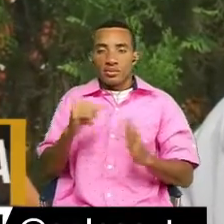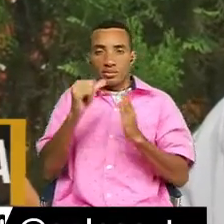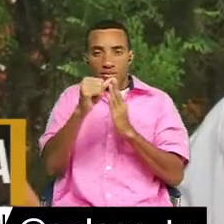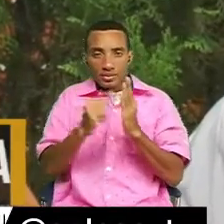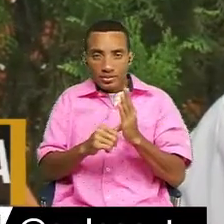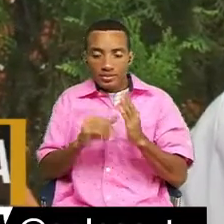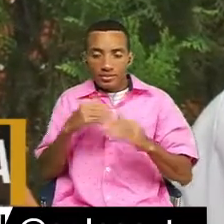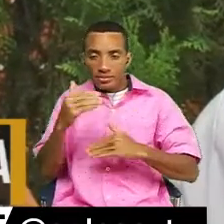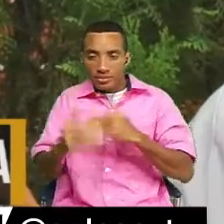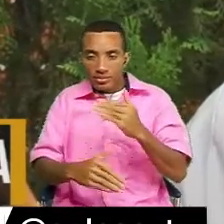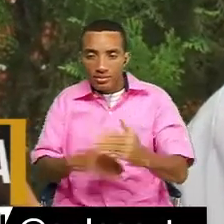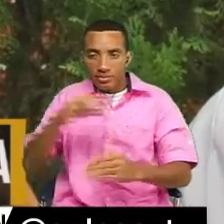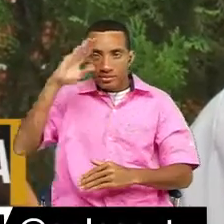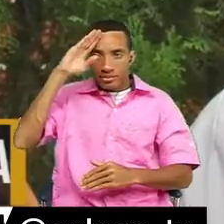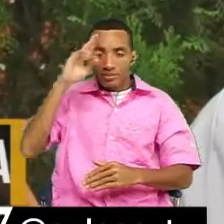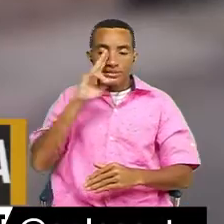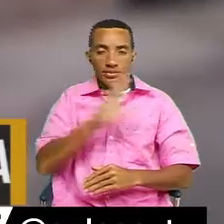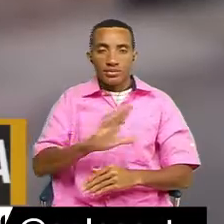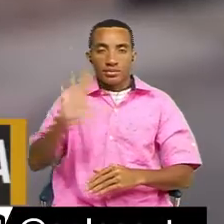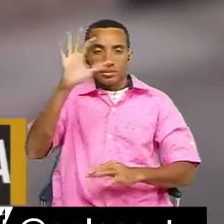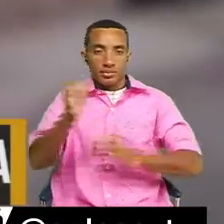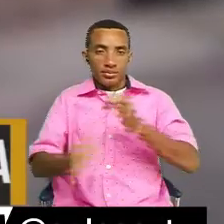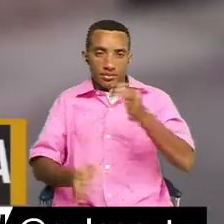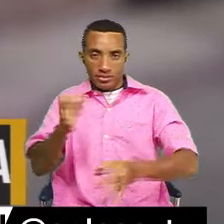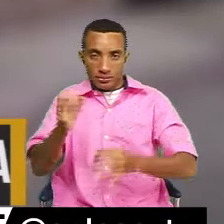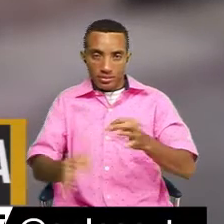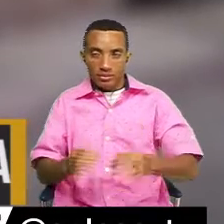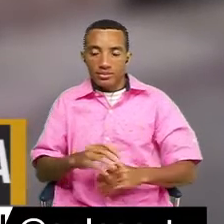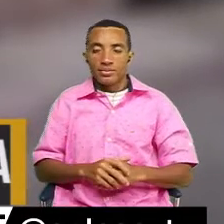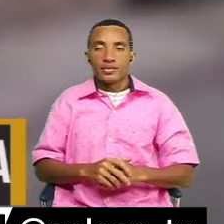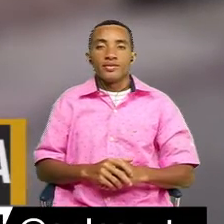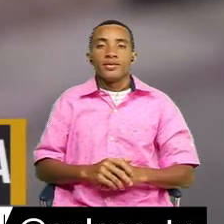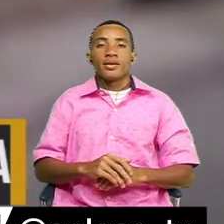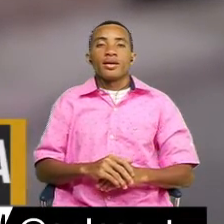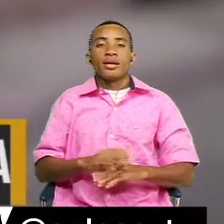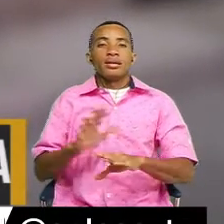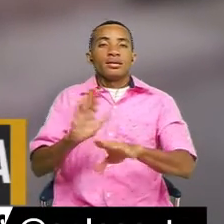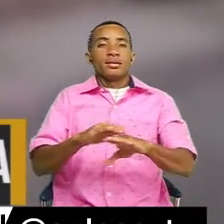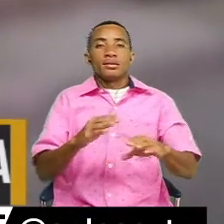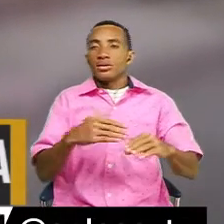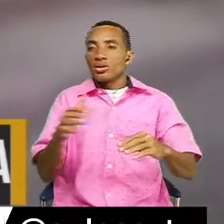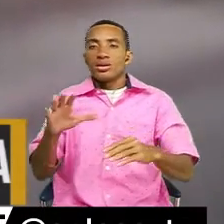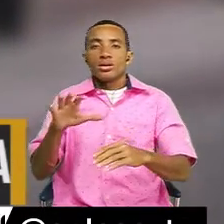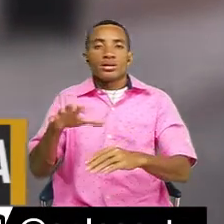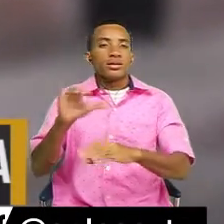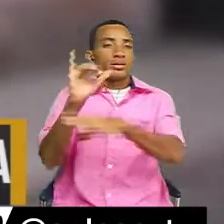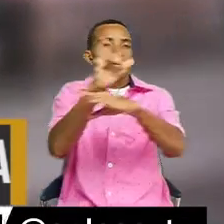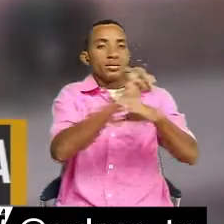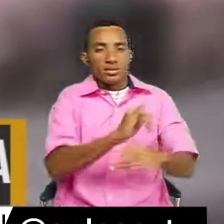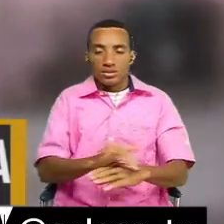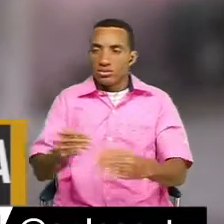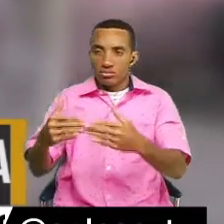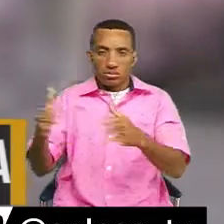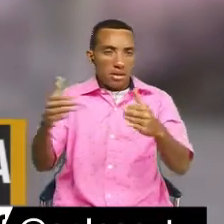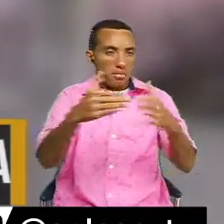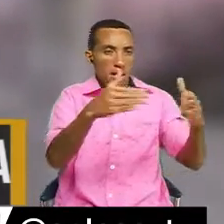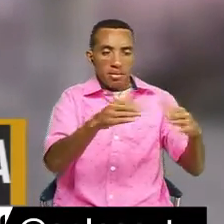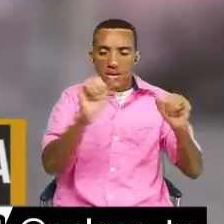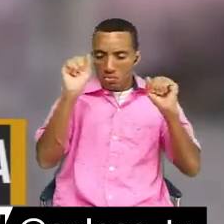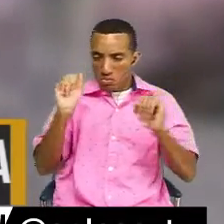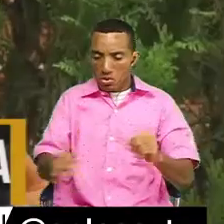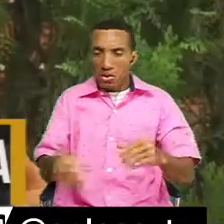que ha adelantado Policía Judicial de la Fiscalía General de la Nación. Están abiertas pues todas las instituciones, la Fiscalía General de la Nación, la Policía Nacional en